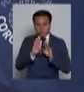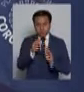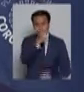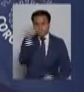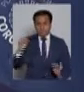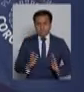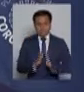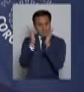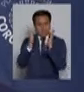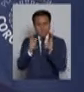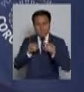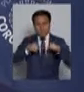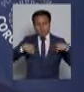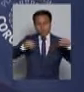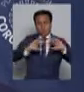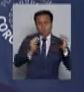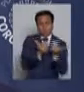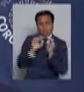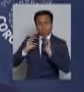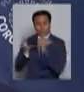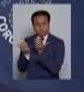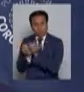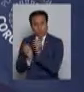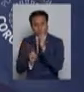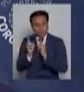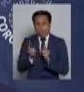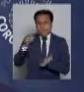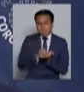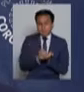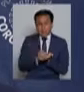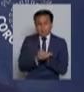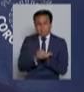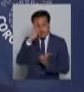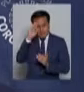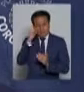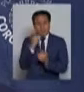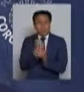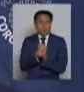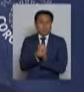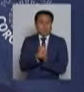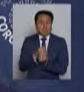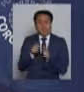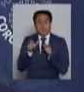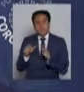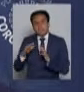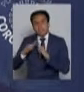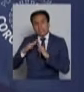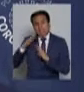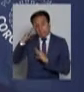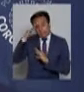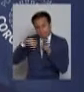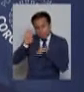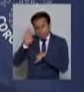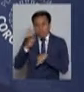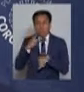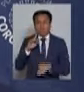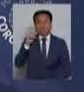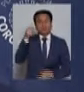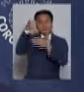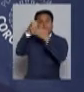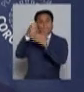Santa, además de los cordones sanitarios. ¿Se dispondrá de un mayor contingente policial y militar, por ejemplo, considerando que otros fines de